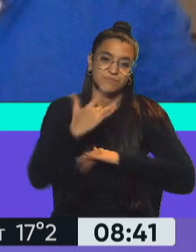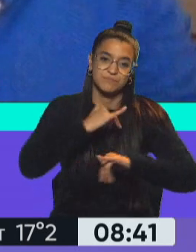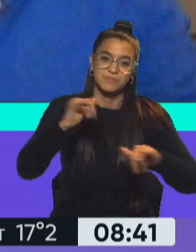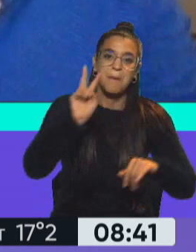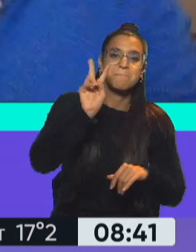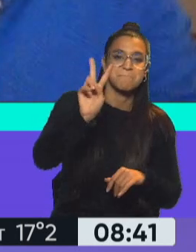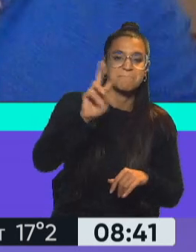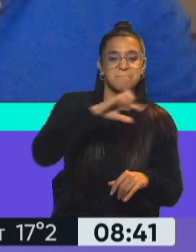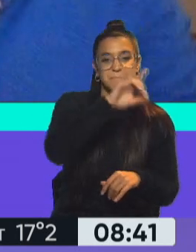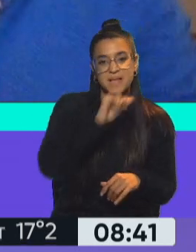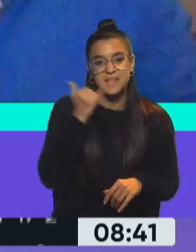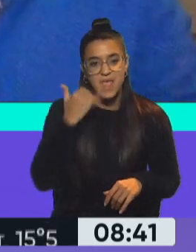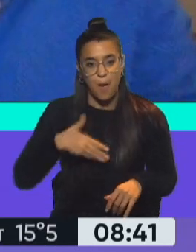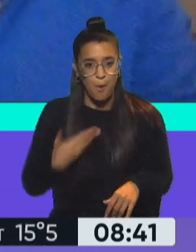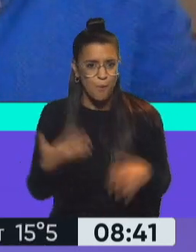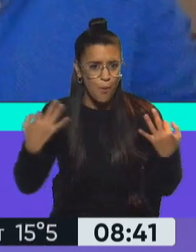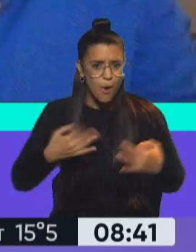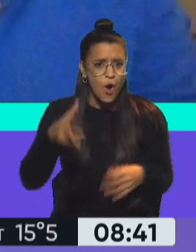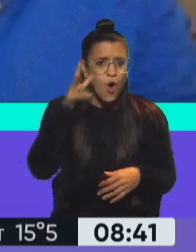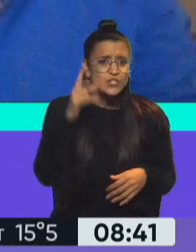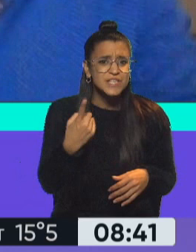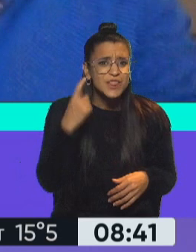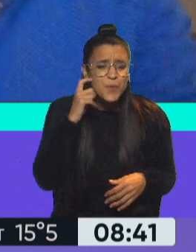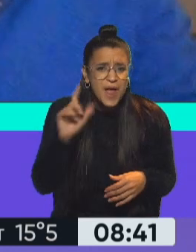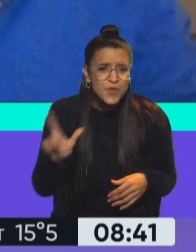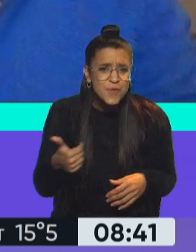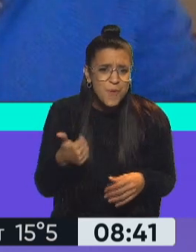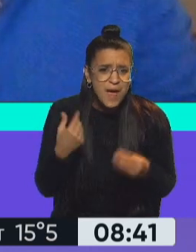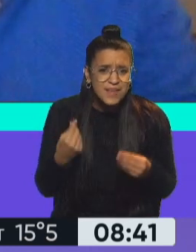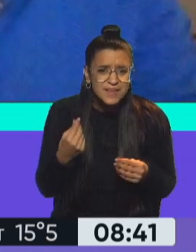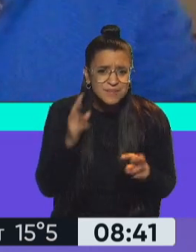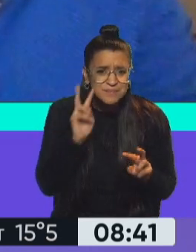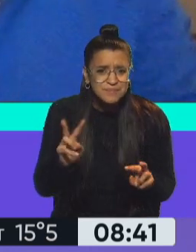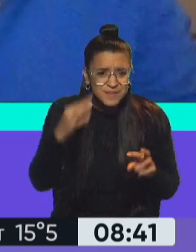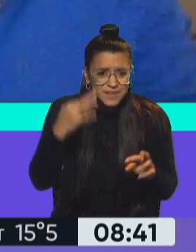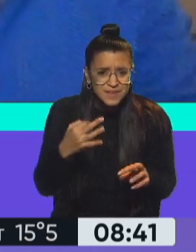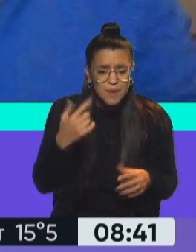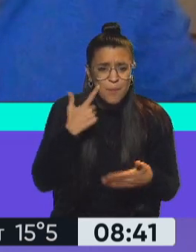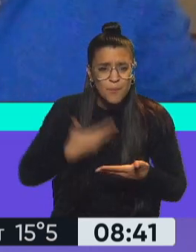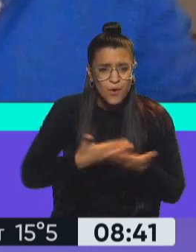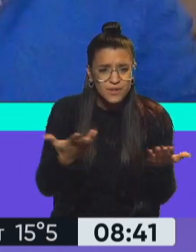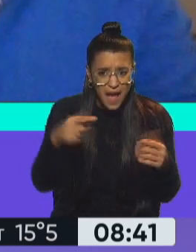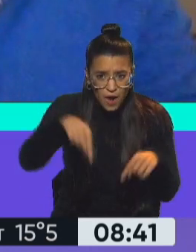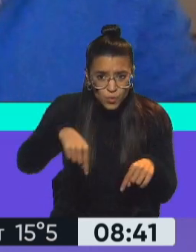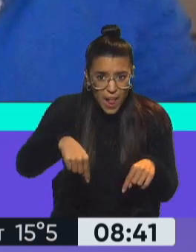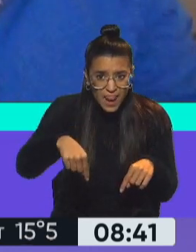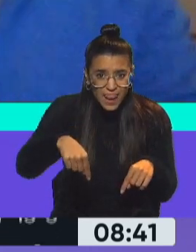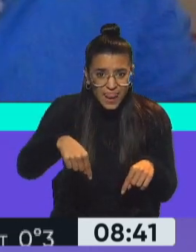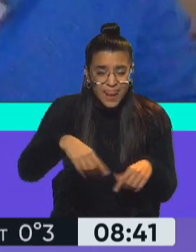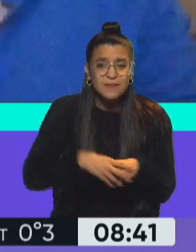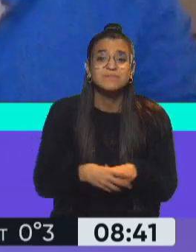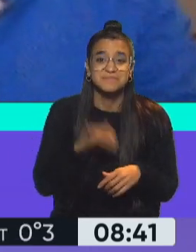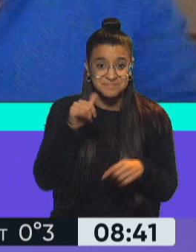amor. Claro que sí, y está bárbaro. 81 años cumple. Esa imagen que estás mostrando recién es actual.